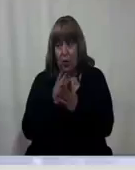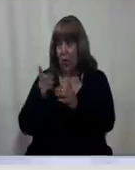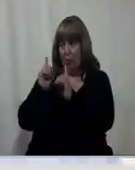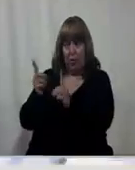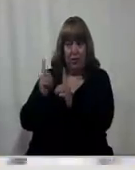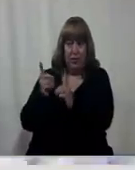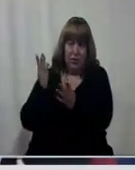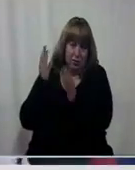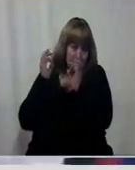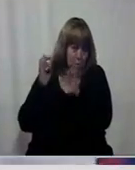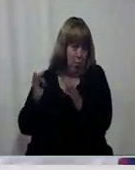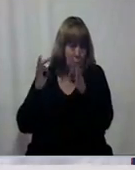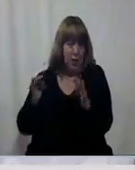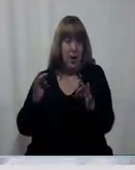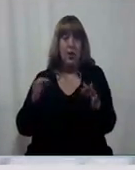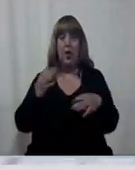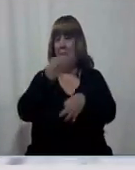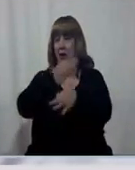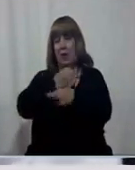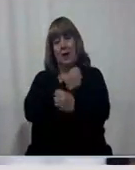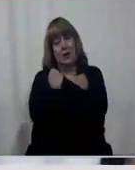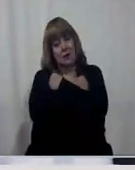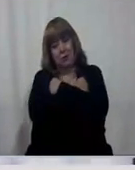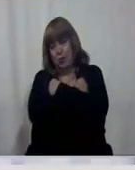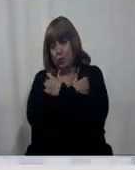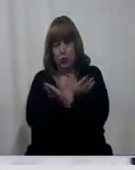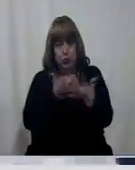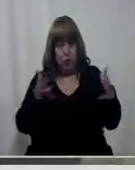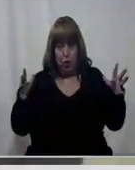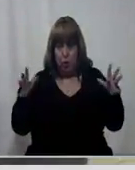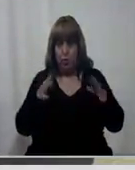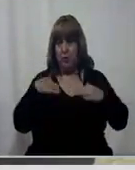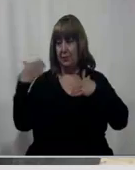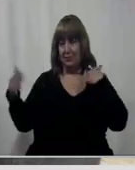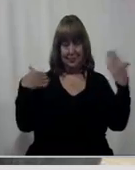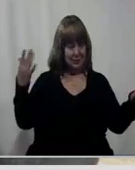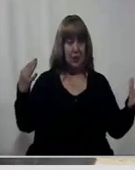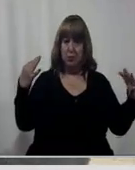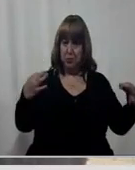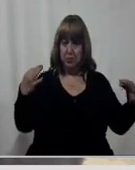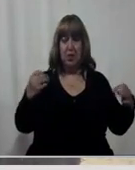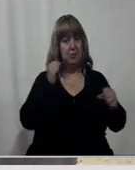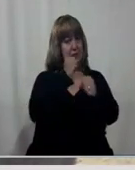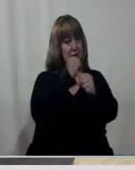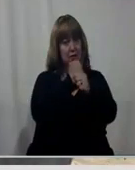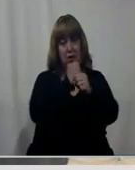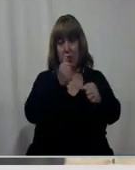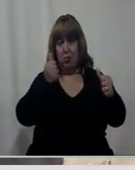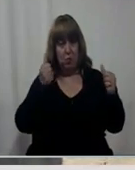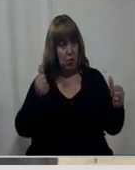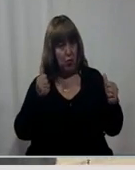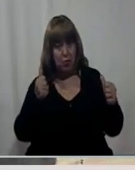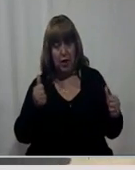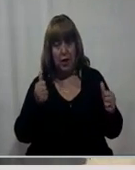así que es una escuela muy querida y muy amada por la comunidad. Hay un buen clima de trabajo, un buen clima de